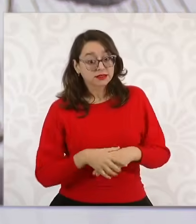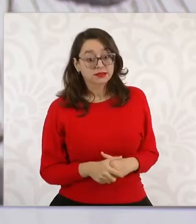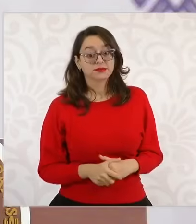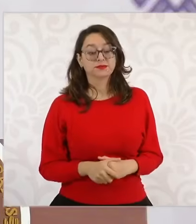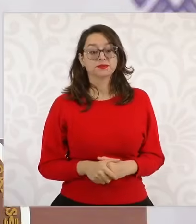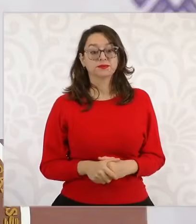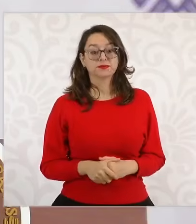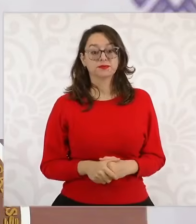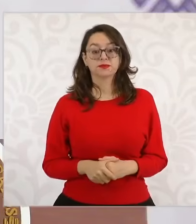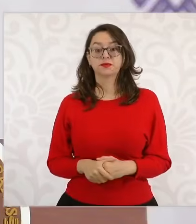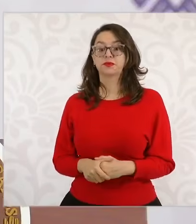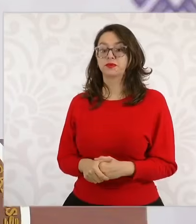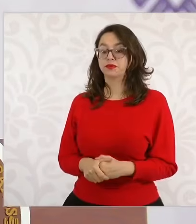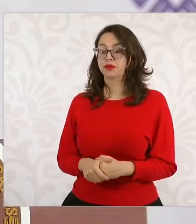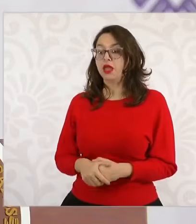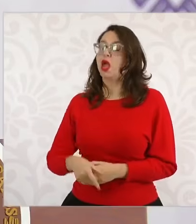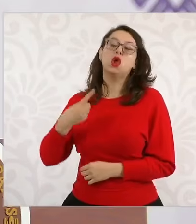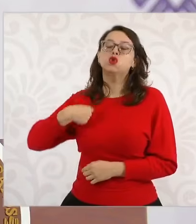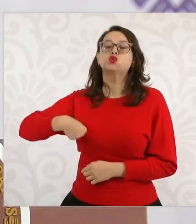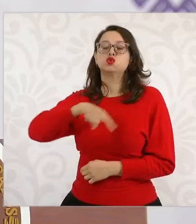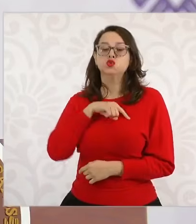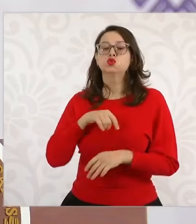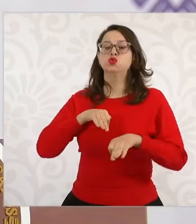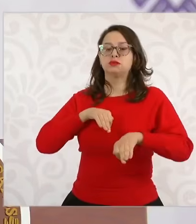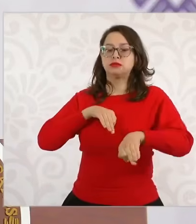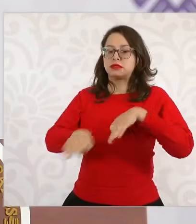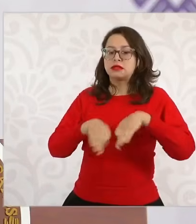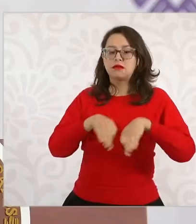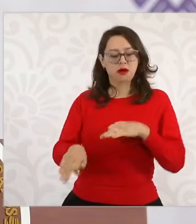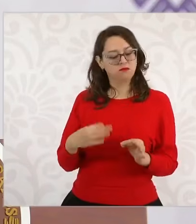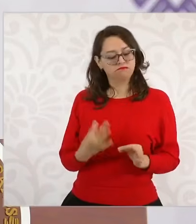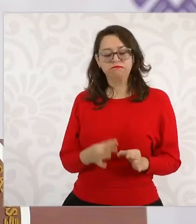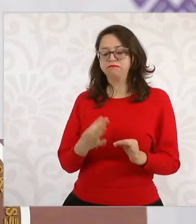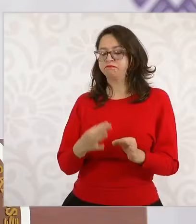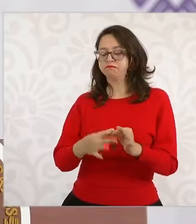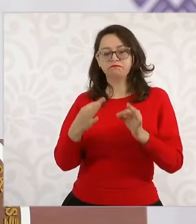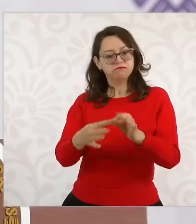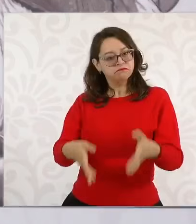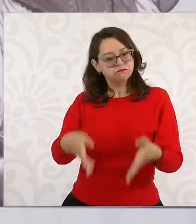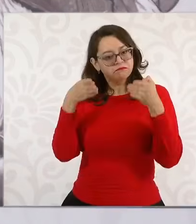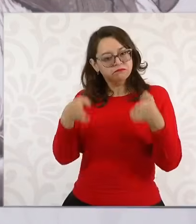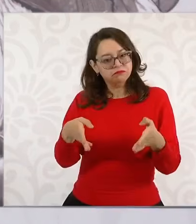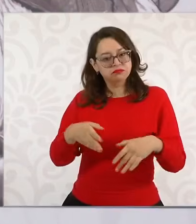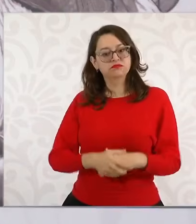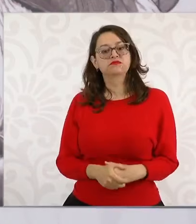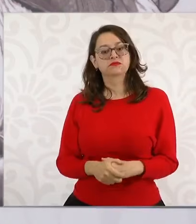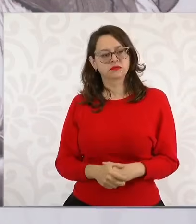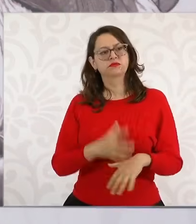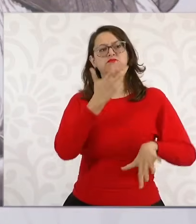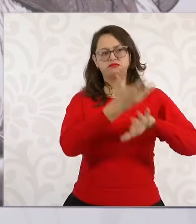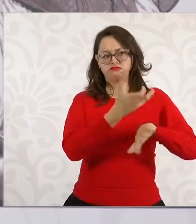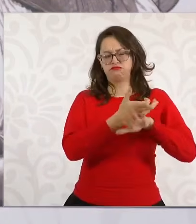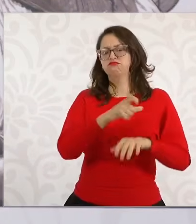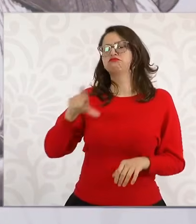Nosotros estamos haciendo nuestro trabajo y, como lo he dicho muchas veces, colaboramos y cooperamos con el